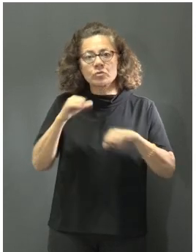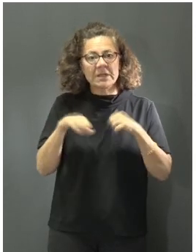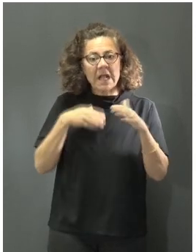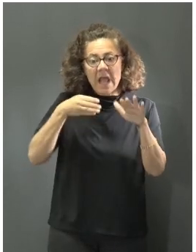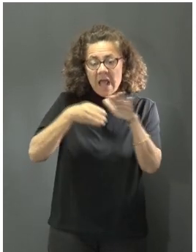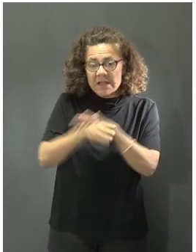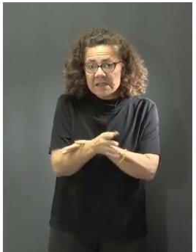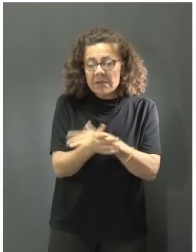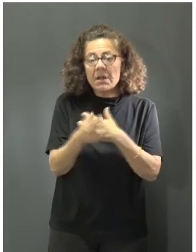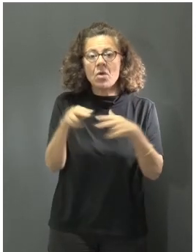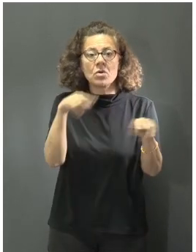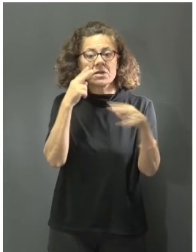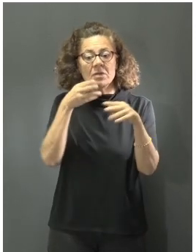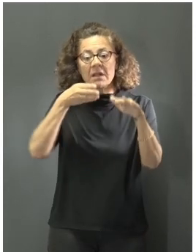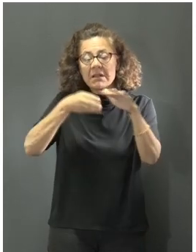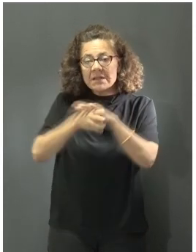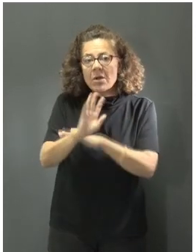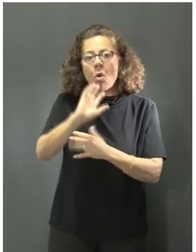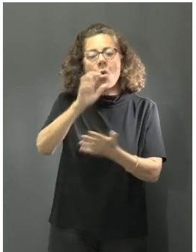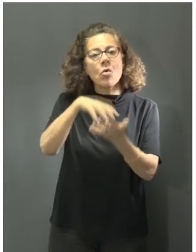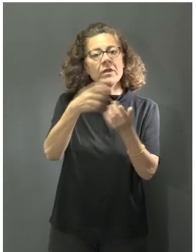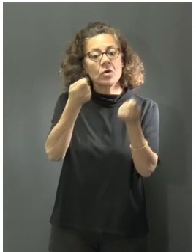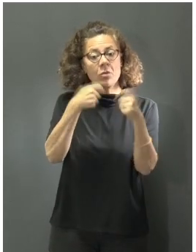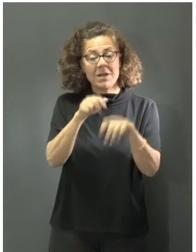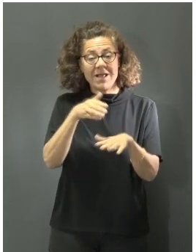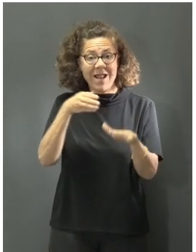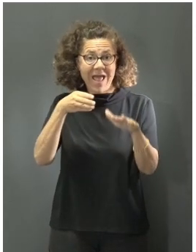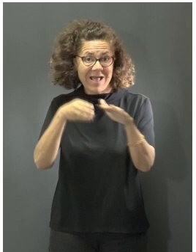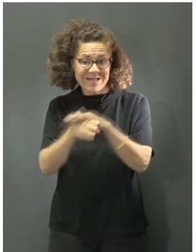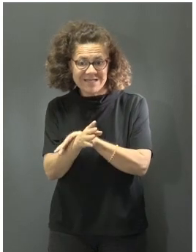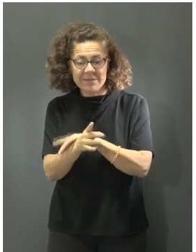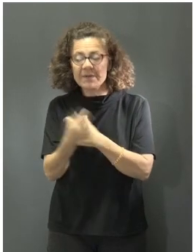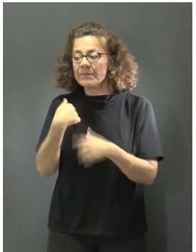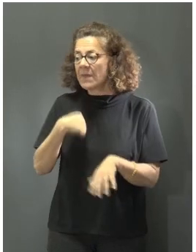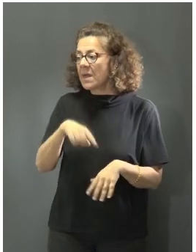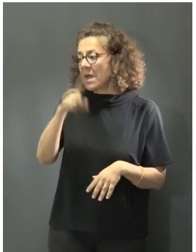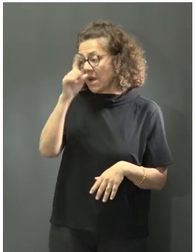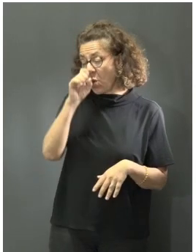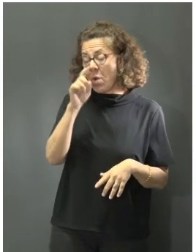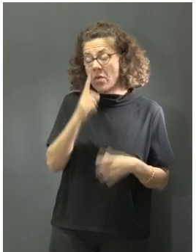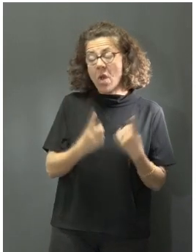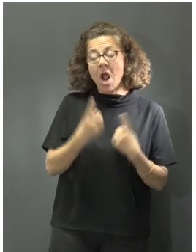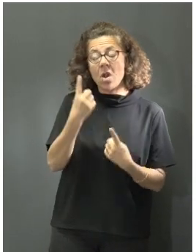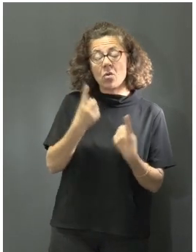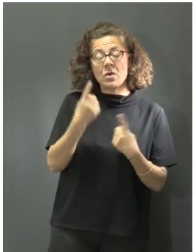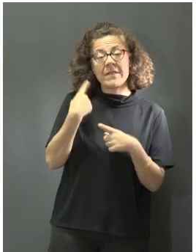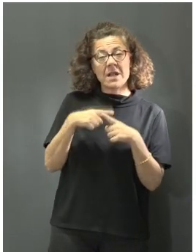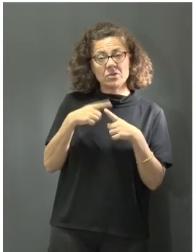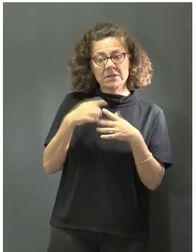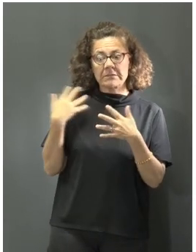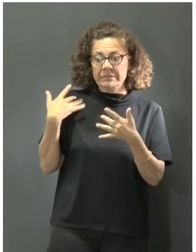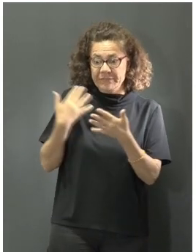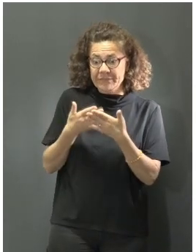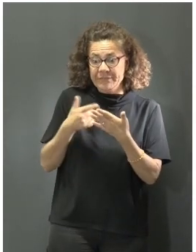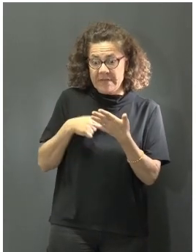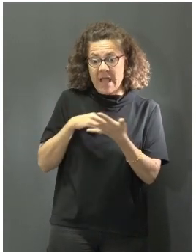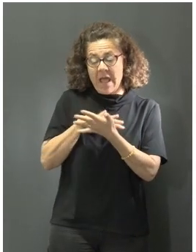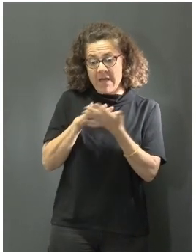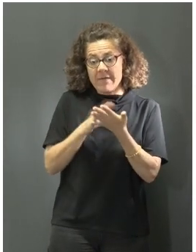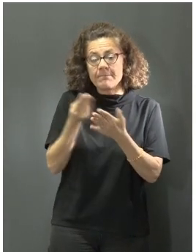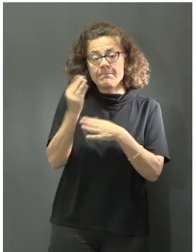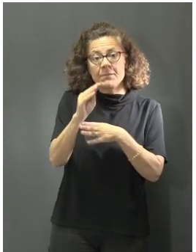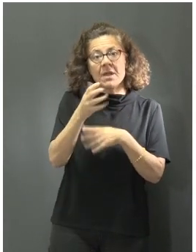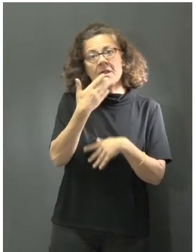accesible o un centro comercial accesible, ¿no? ¿Te acuerdas algunas de lo que hemos ido viendo que se implementaban, ¿no?